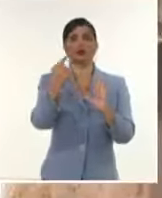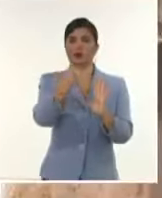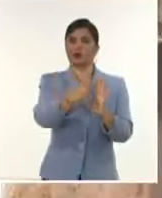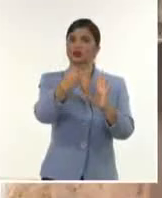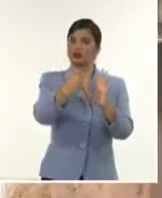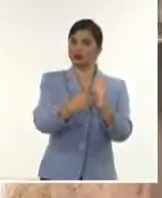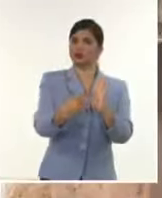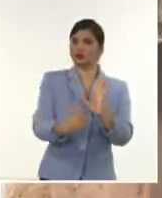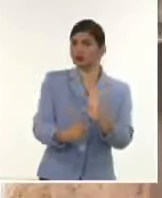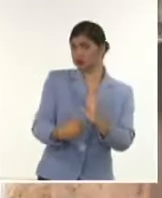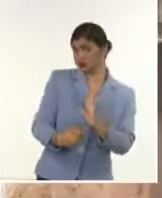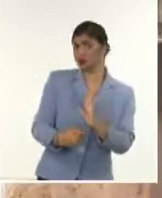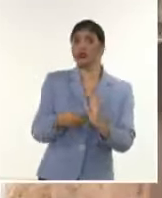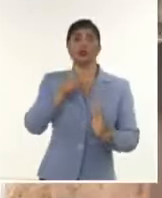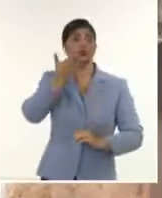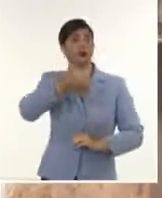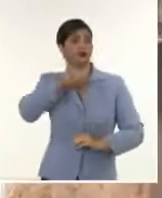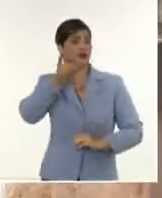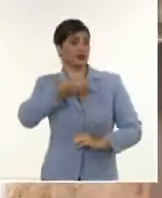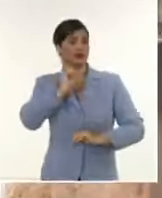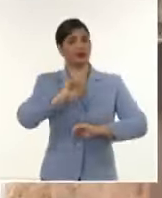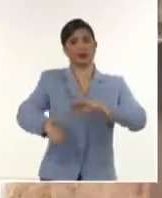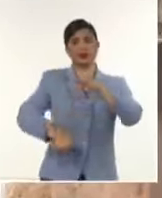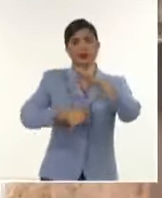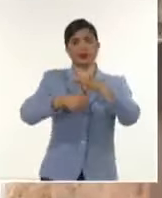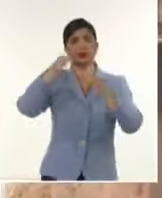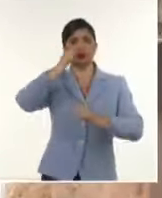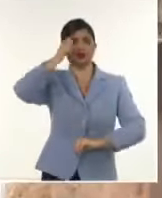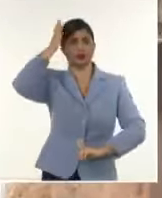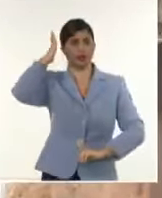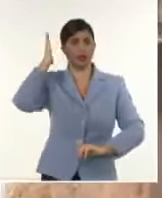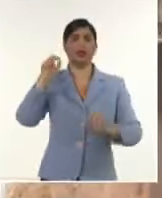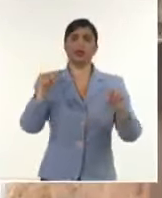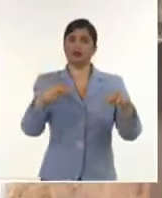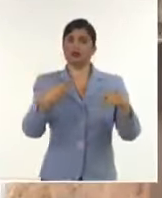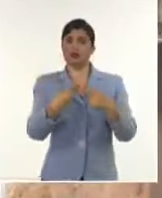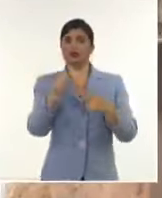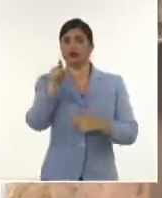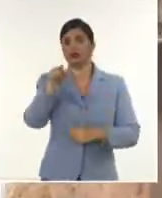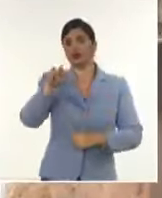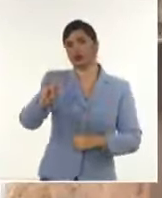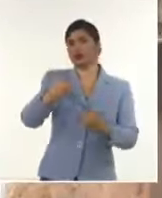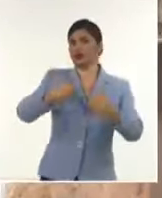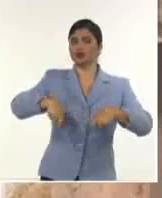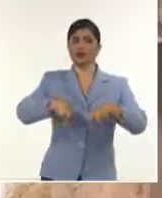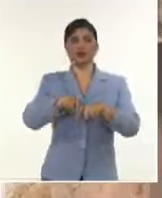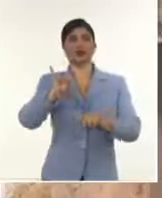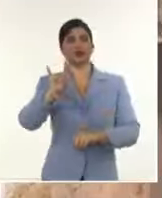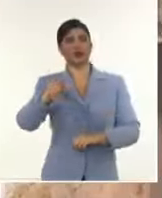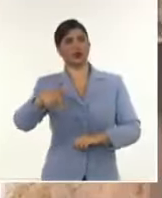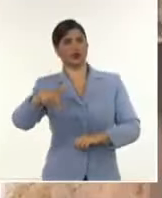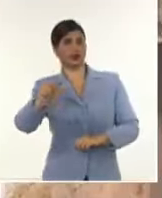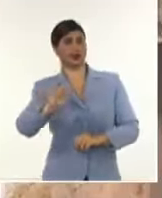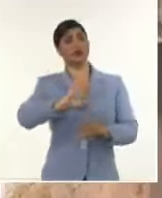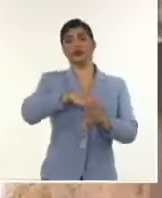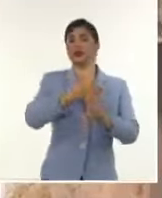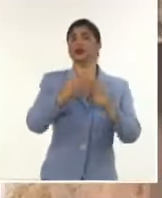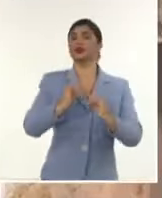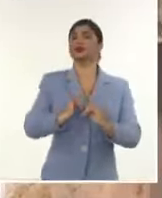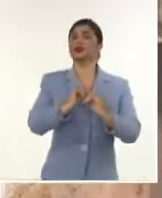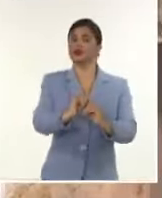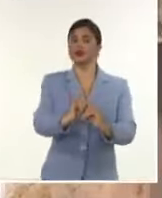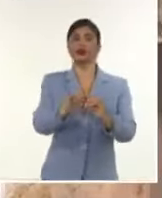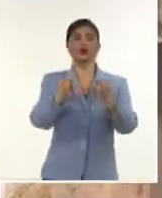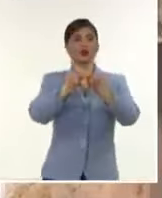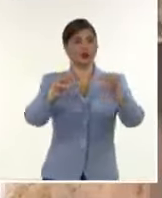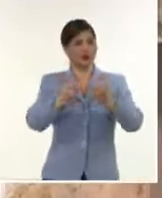el presidente cubano en su discurso de clausura aquí en el duodécimo Congreso. Usted tendrá detalles, por supuesto, con imágenes y sonidos en próximas emisiones